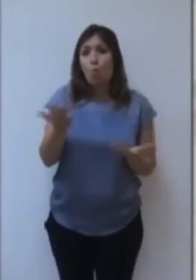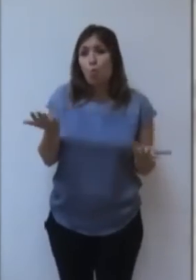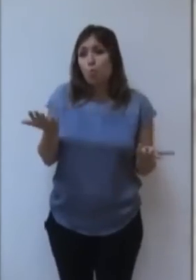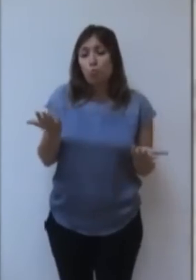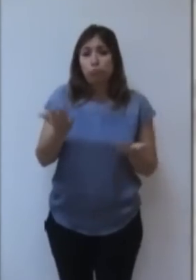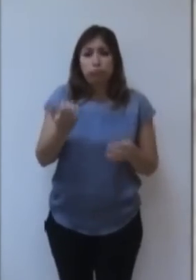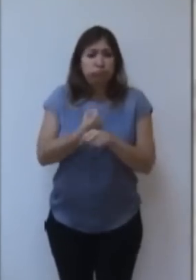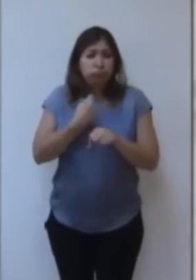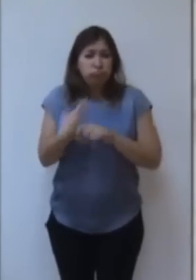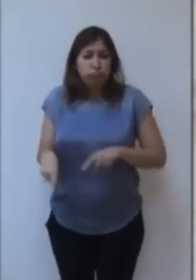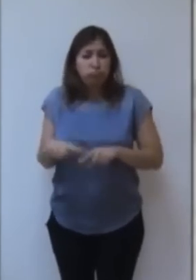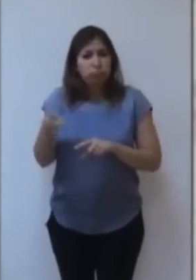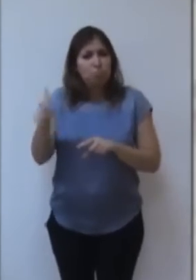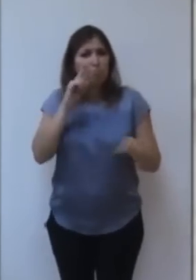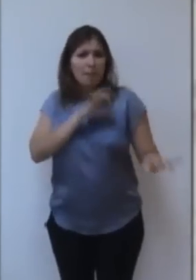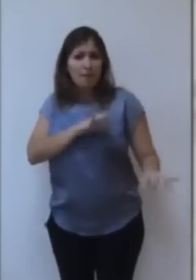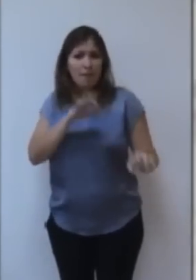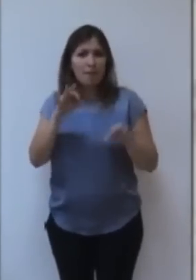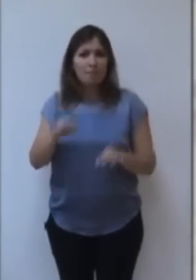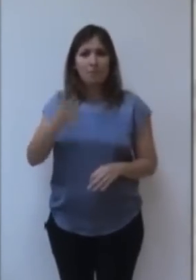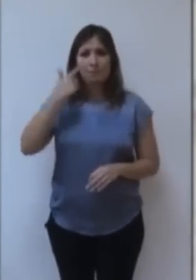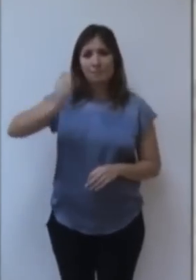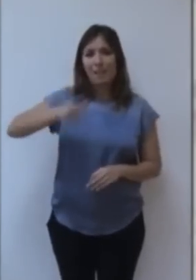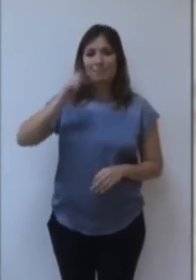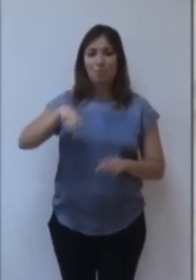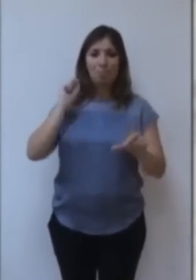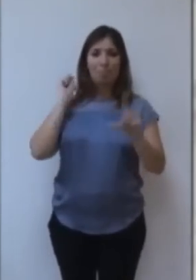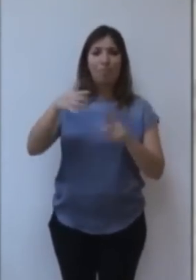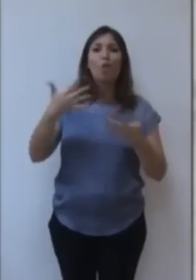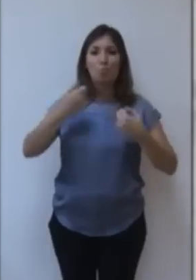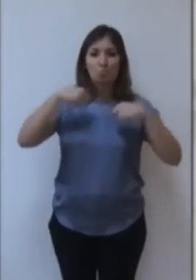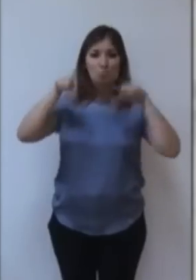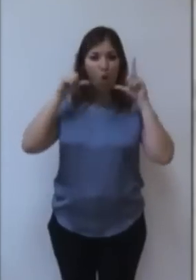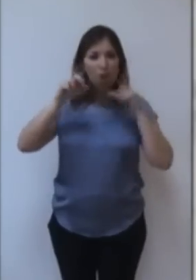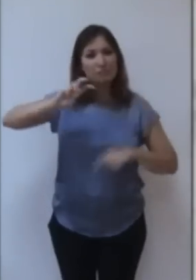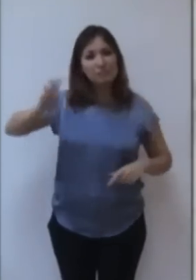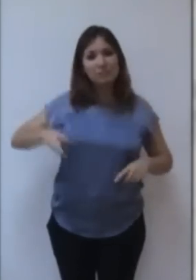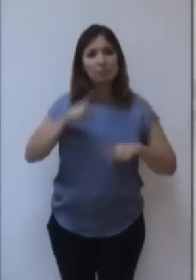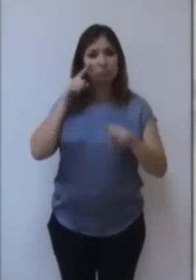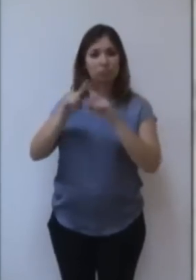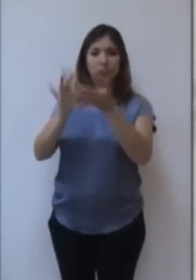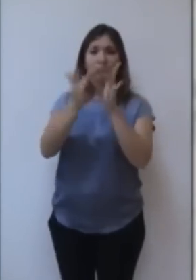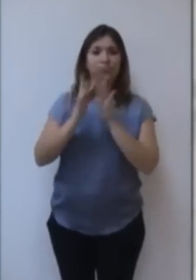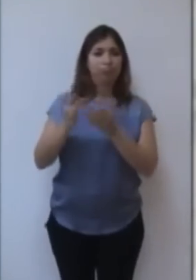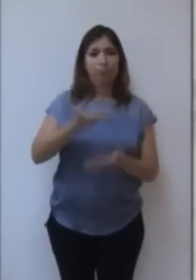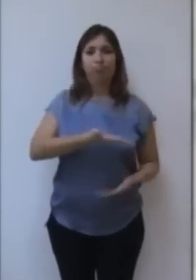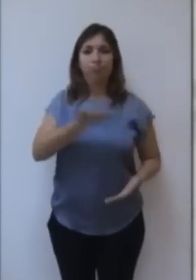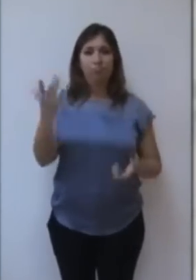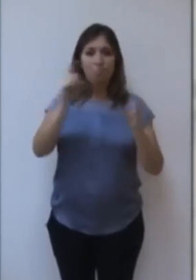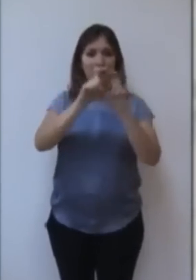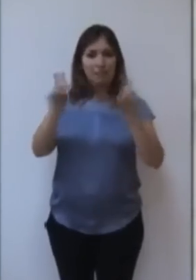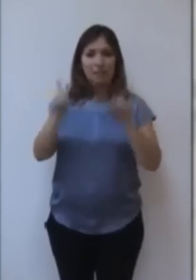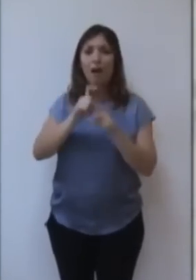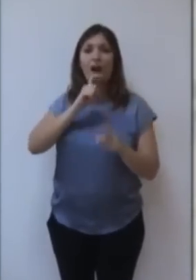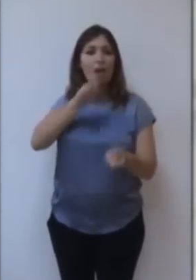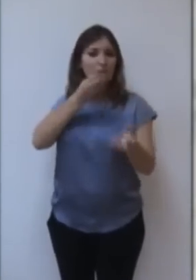de actividades los suelen subir en blogs y de este modo pues se pueden comunicar con el resto de la entidad para